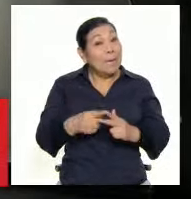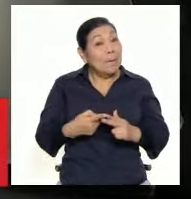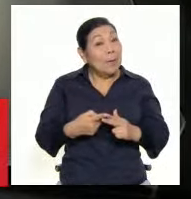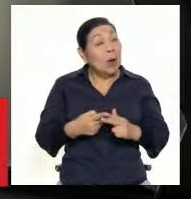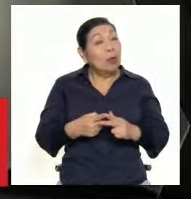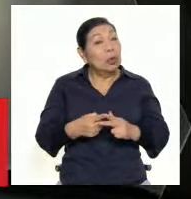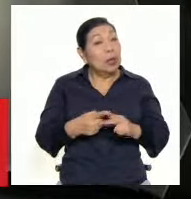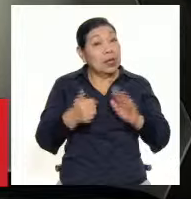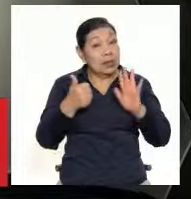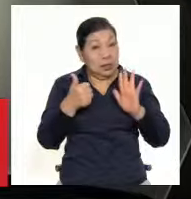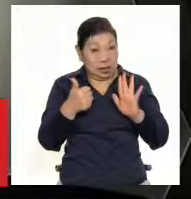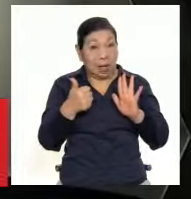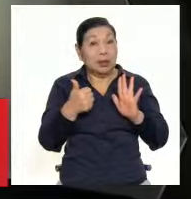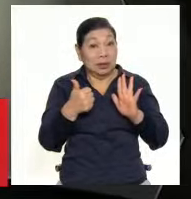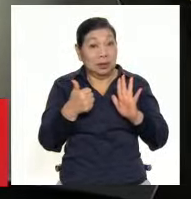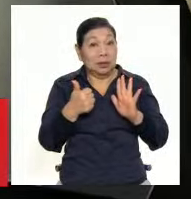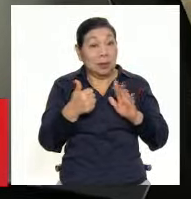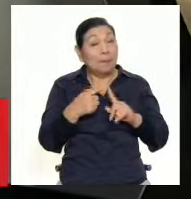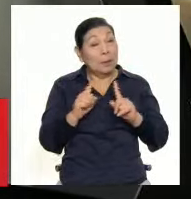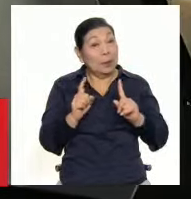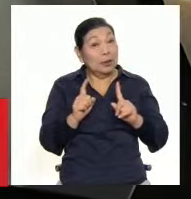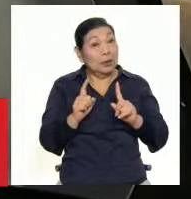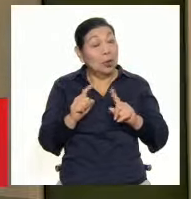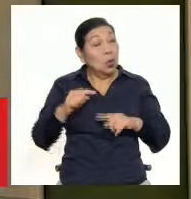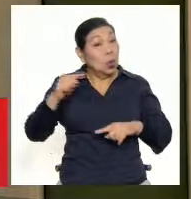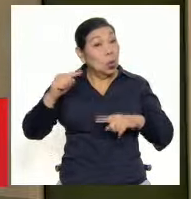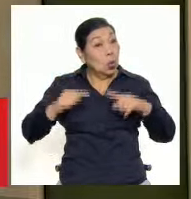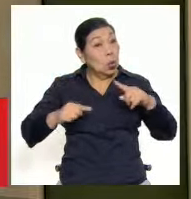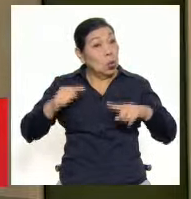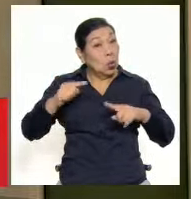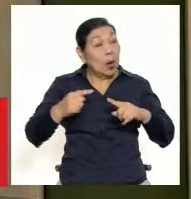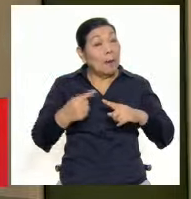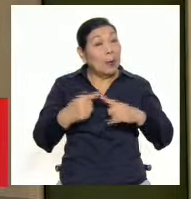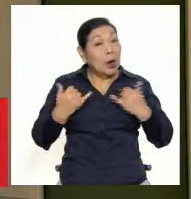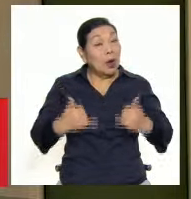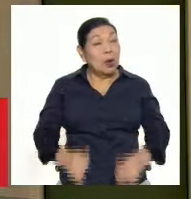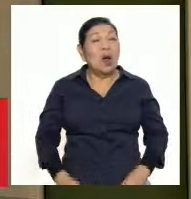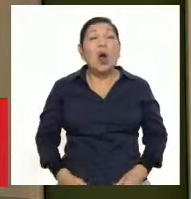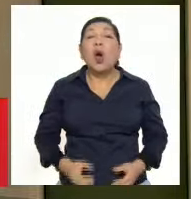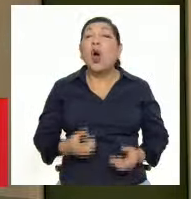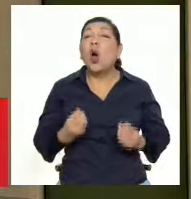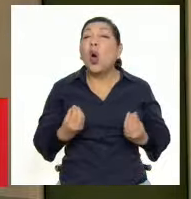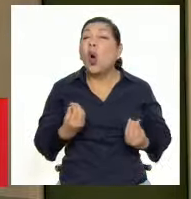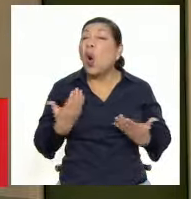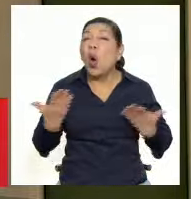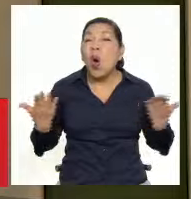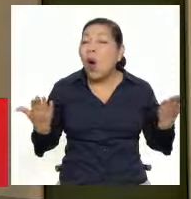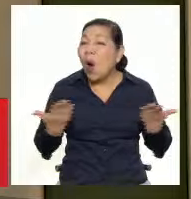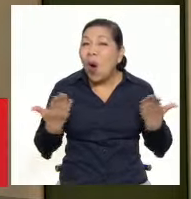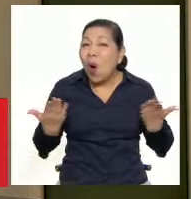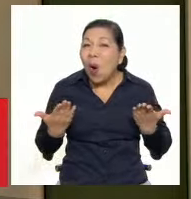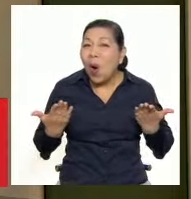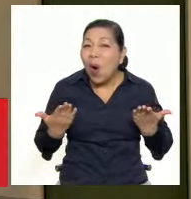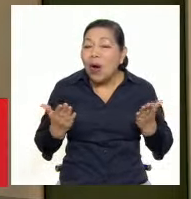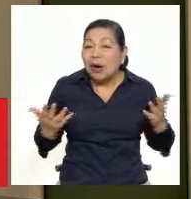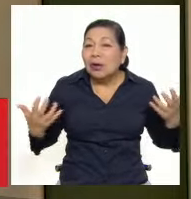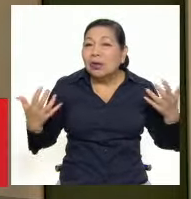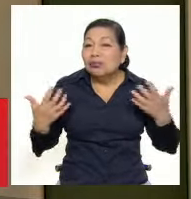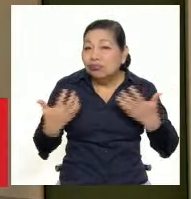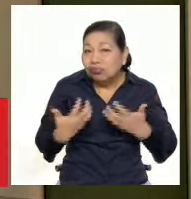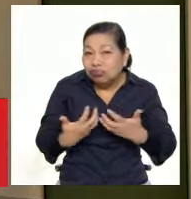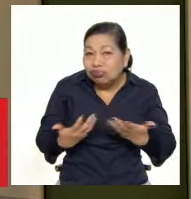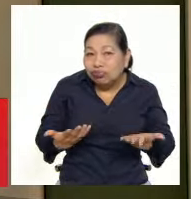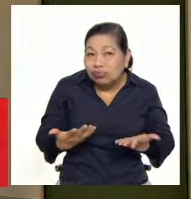una magnitud 6, uh-huh, el SASPE funcionaría cuando ya entre en vigencia. ¿Cómo van estas